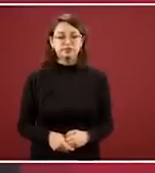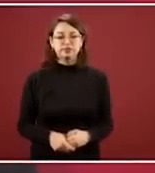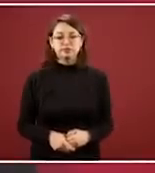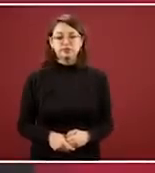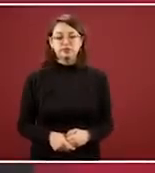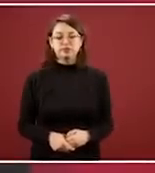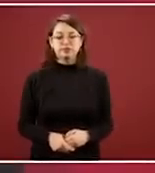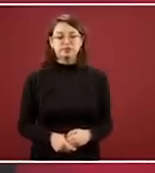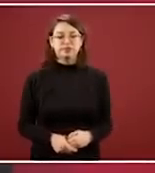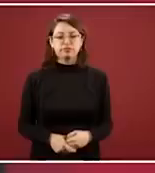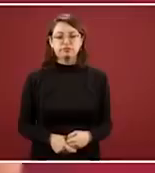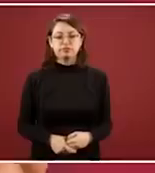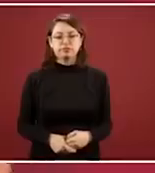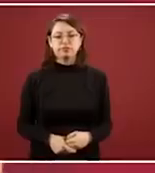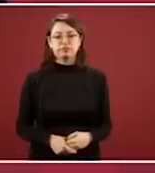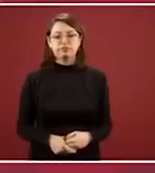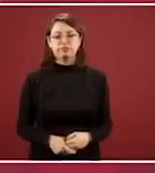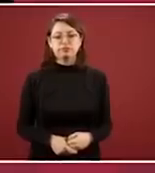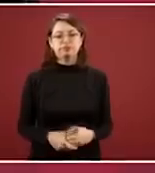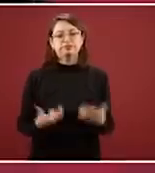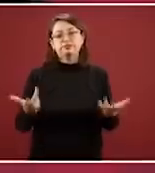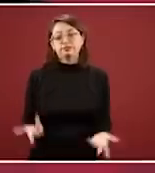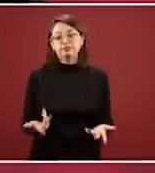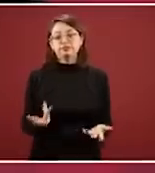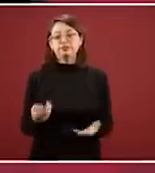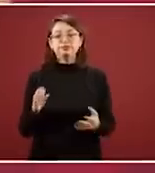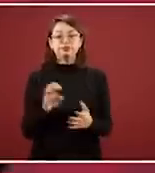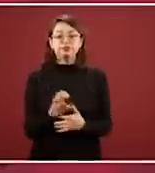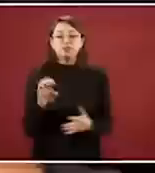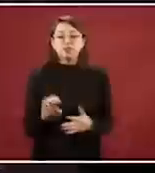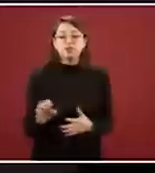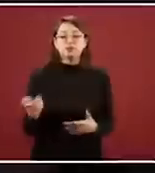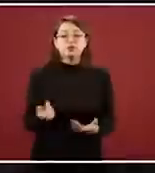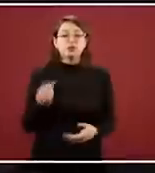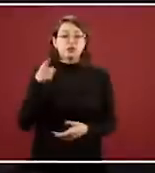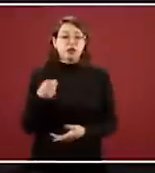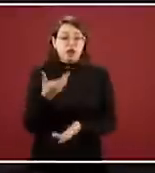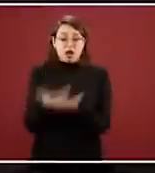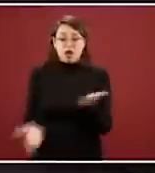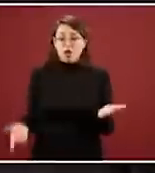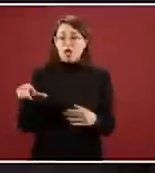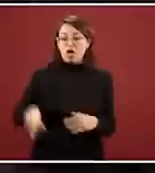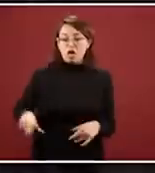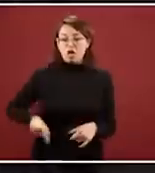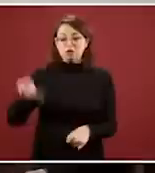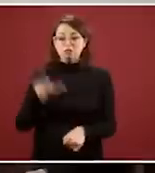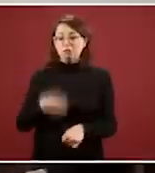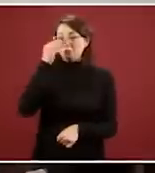Entonces, no echarle toda la culpa a los que están. Algunos se